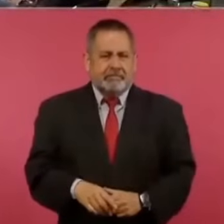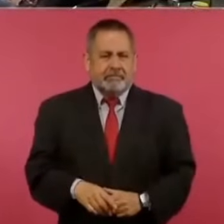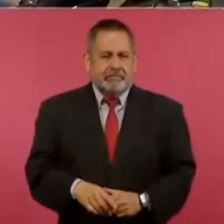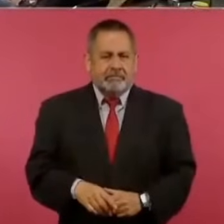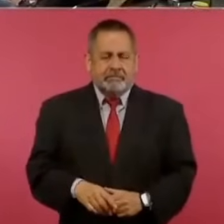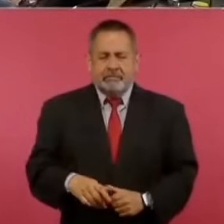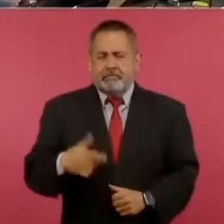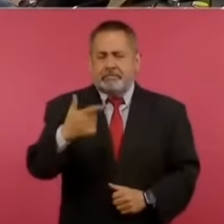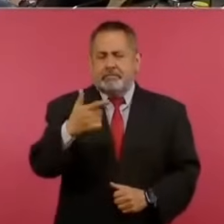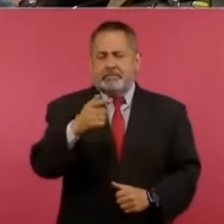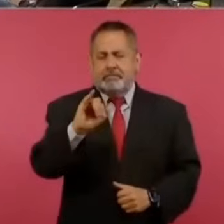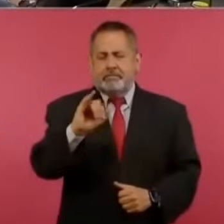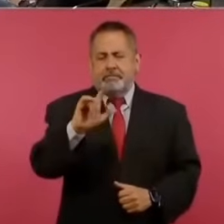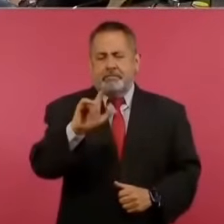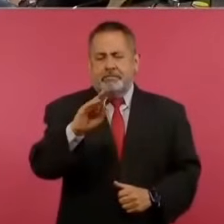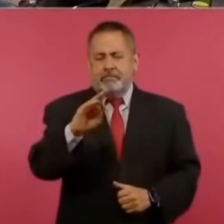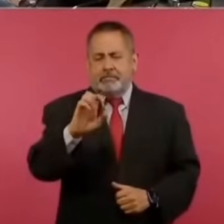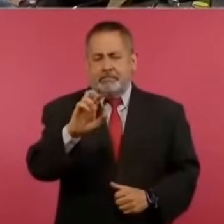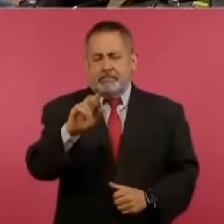Gilberto